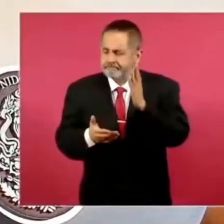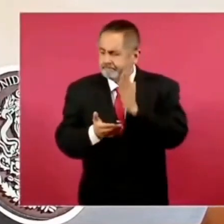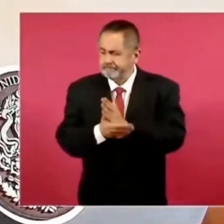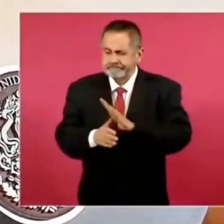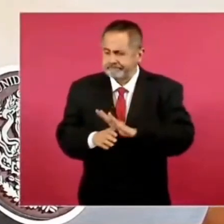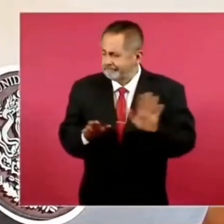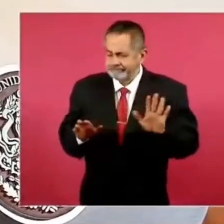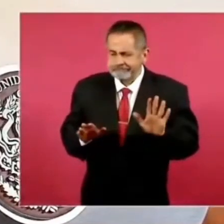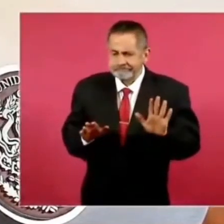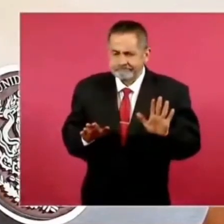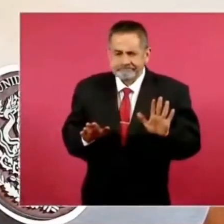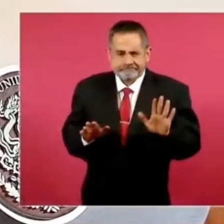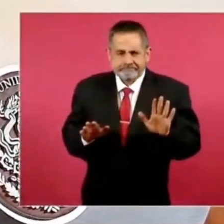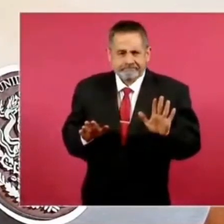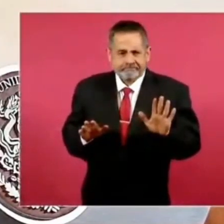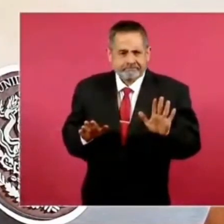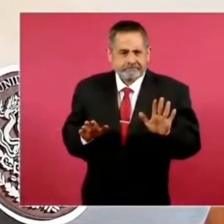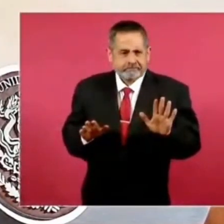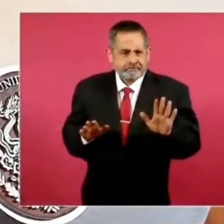de la